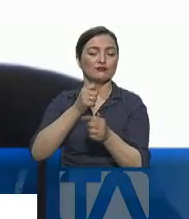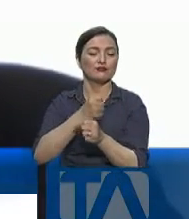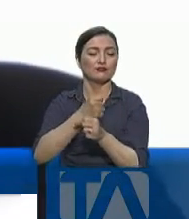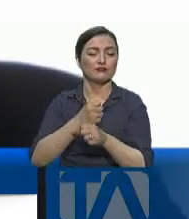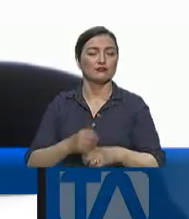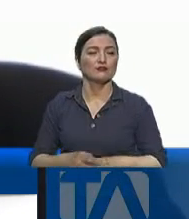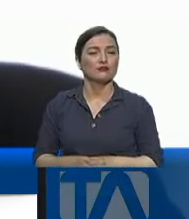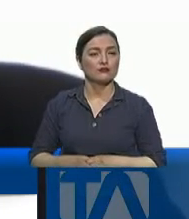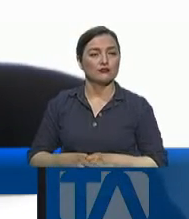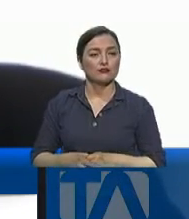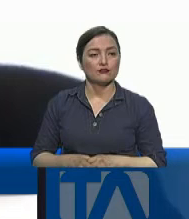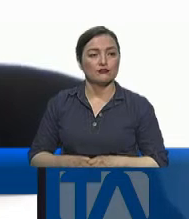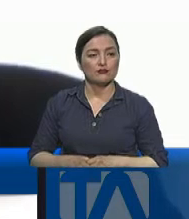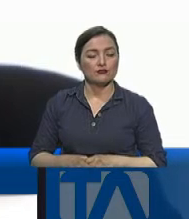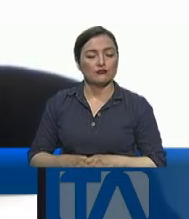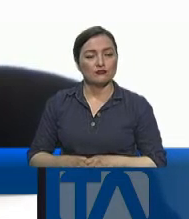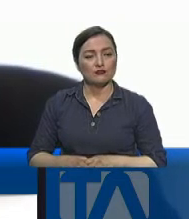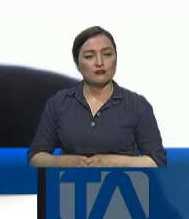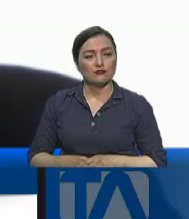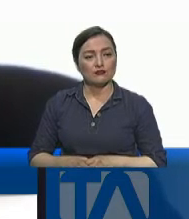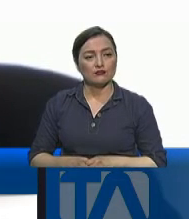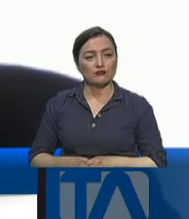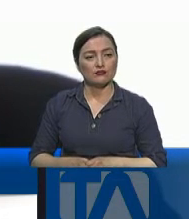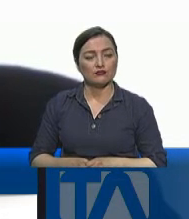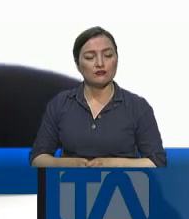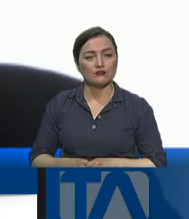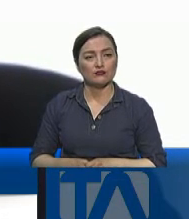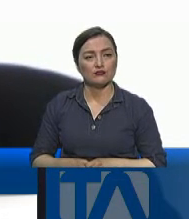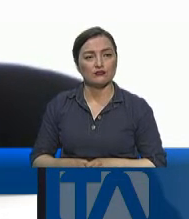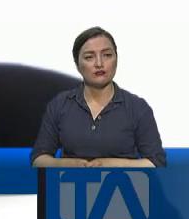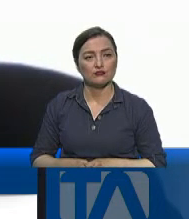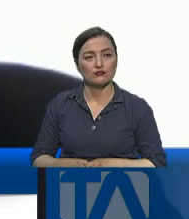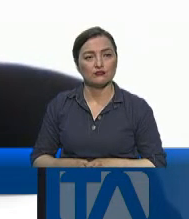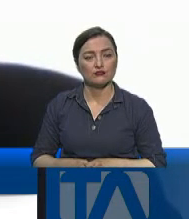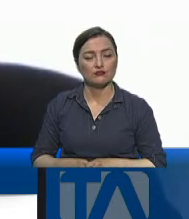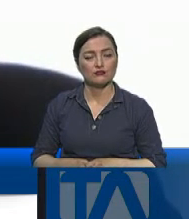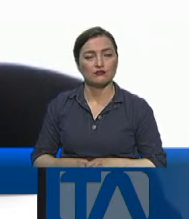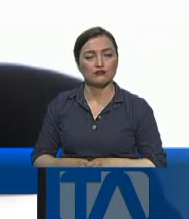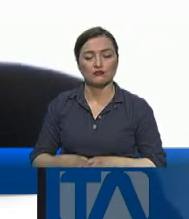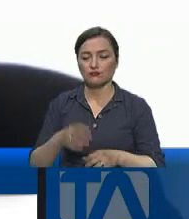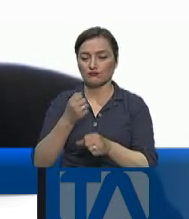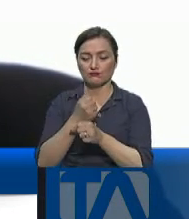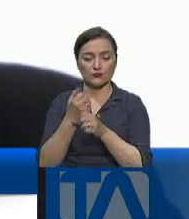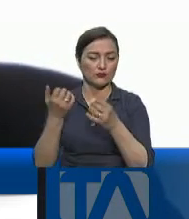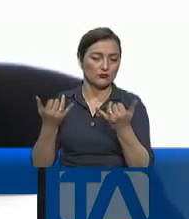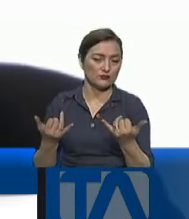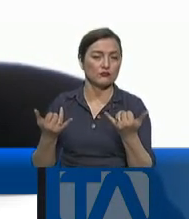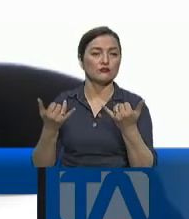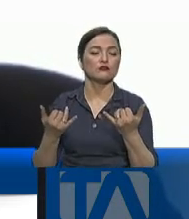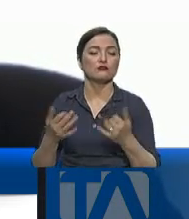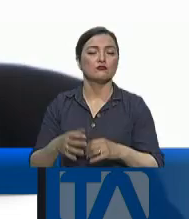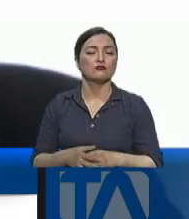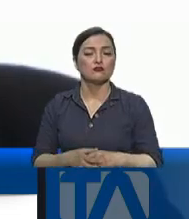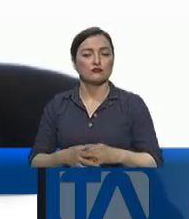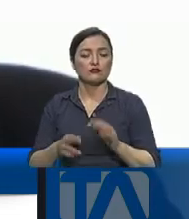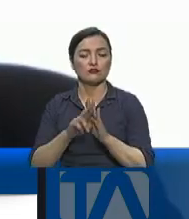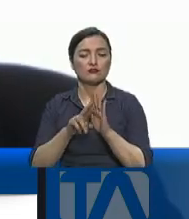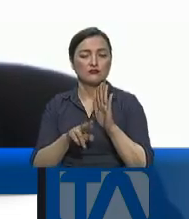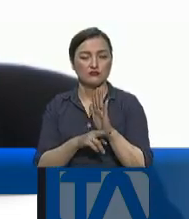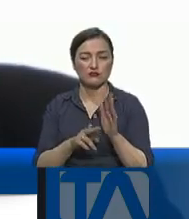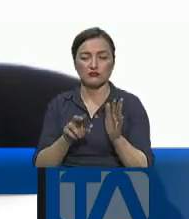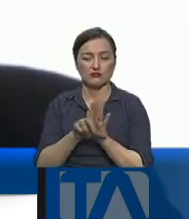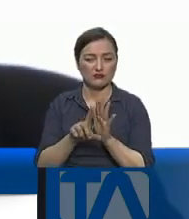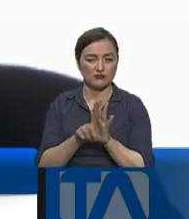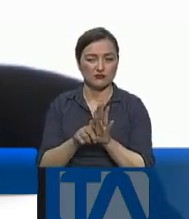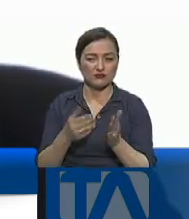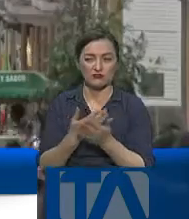e no genera los resortes no genera los los oxígenos suficientes para buscar una incorporación de los